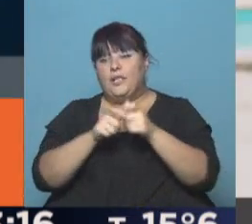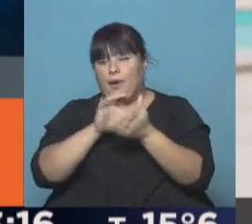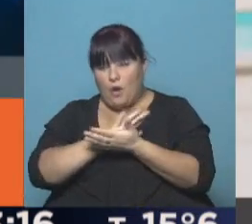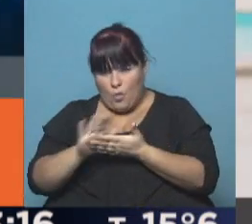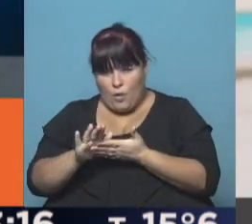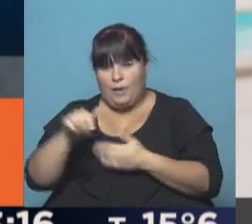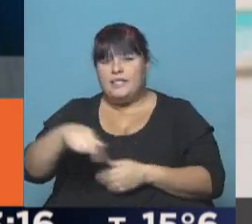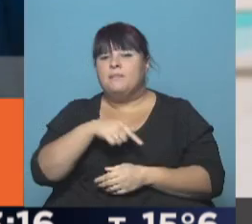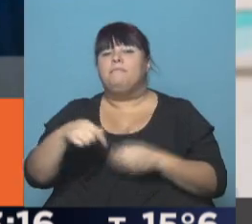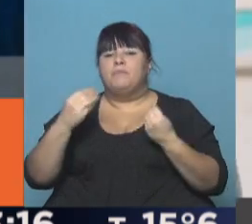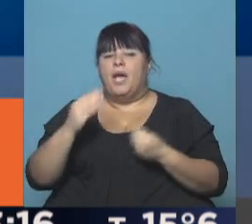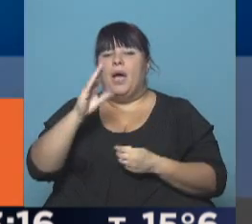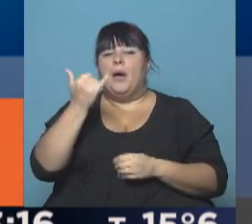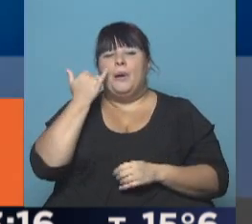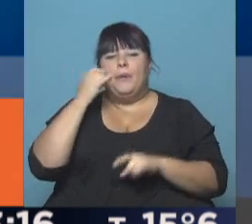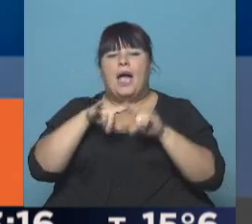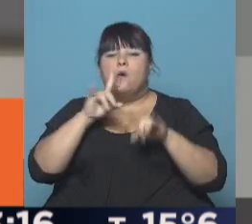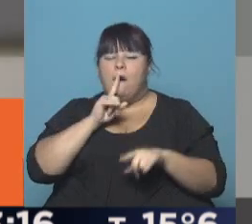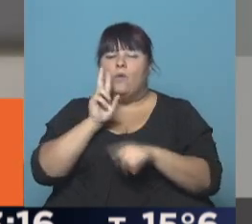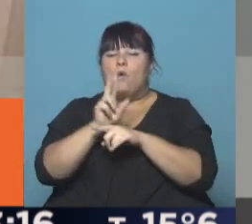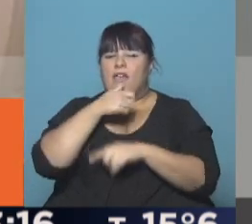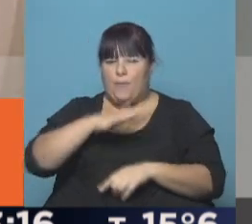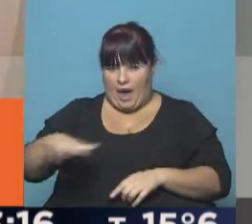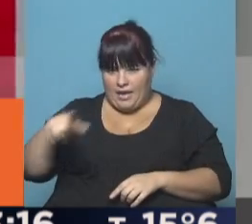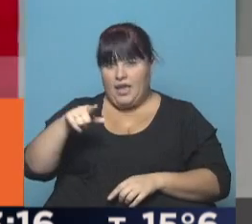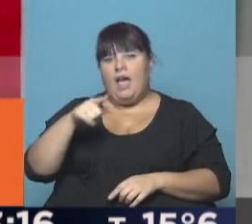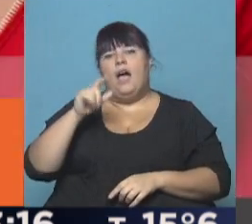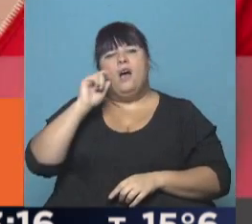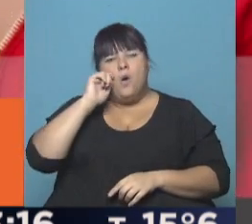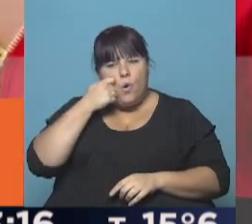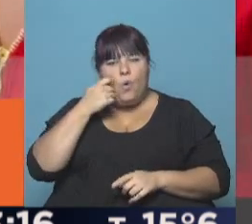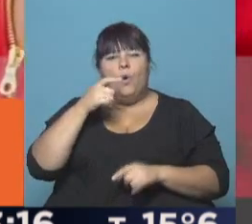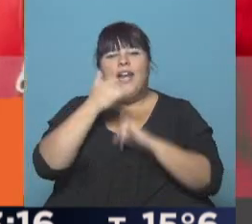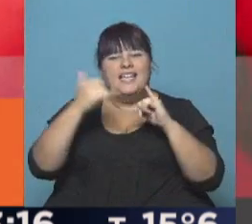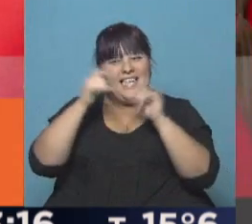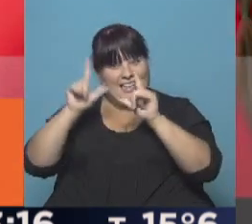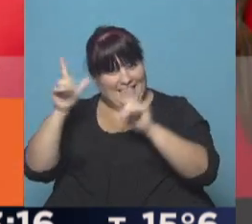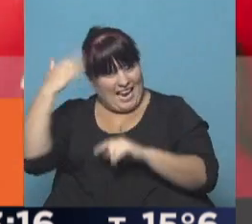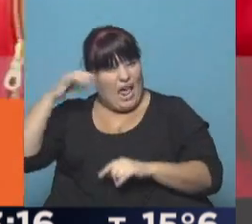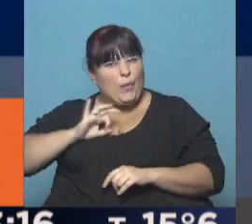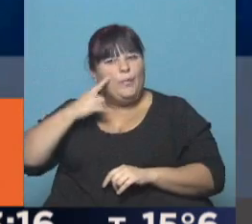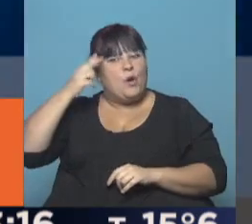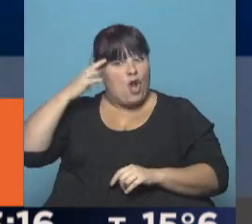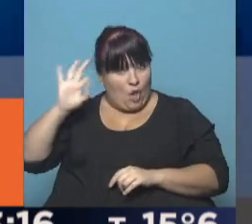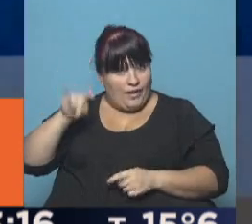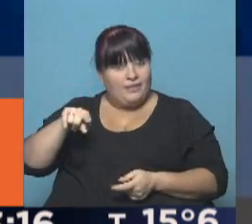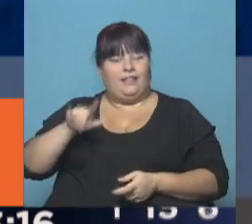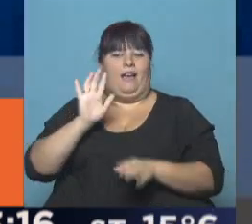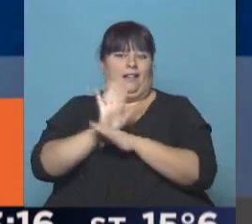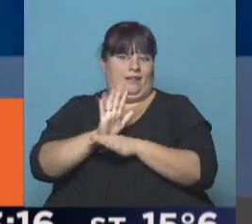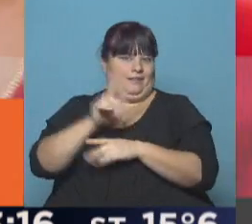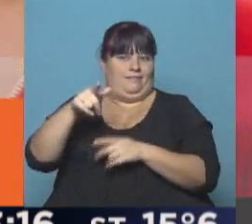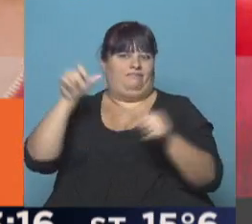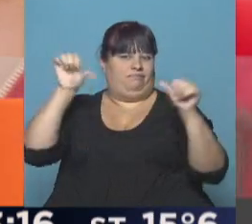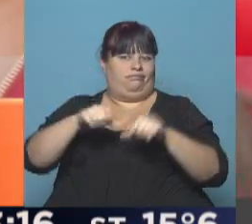la semana que tiene que ver con baywatch guardianes de la bahía y con la muy exitosa serie de televisión de los años 90 que catapultó